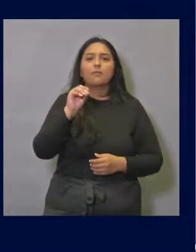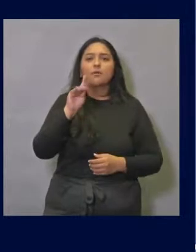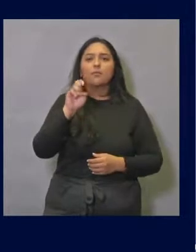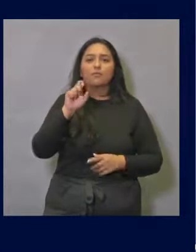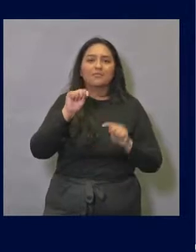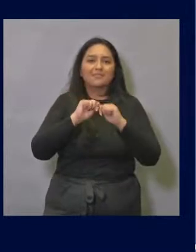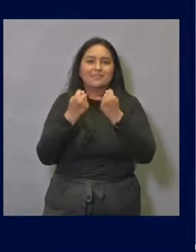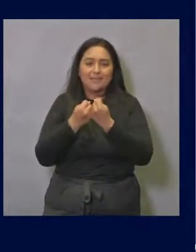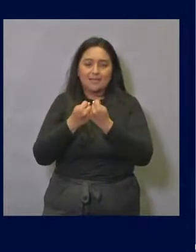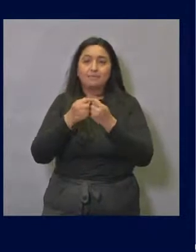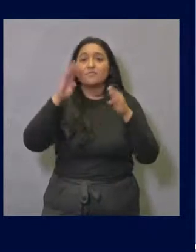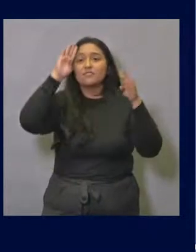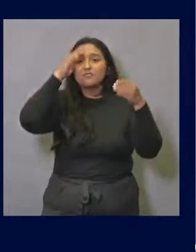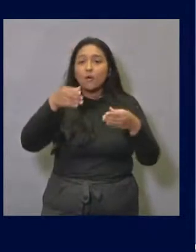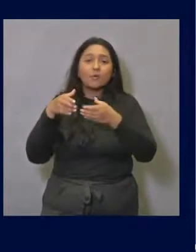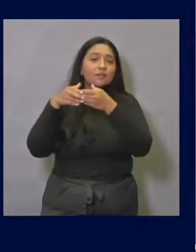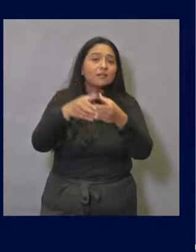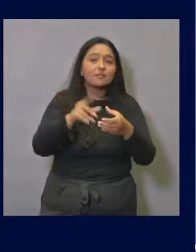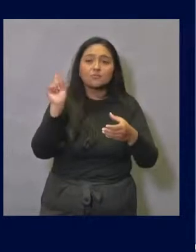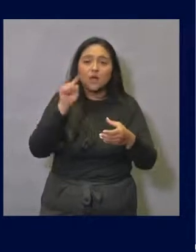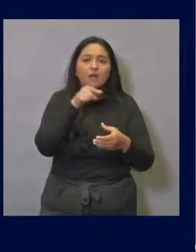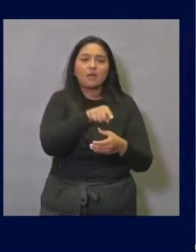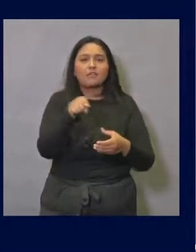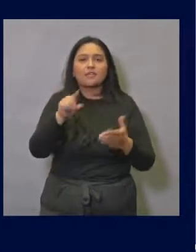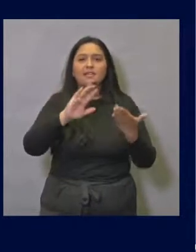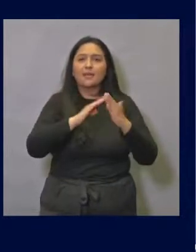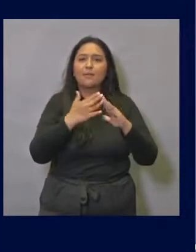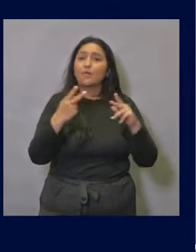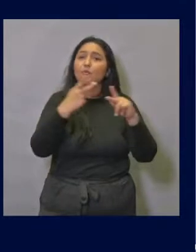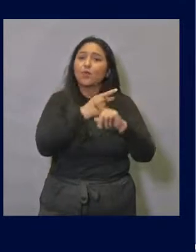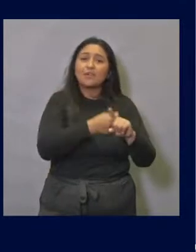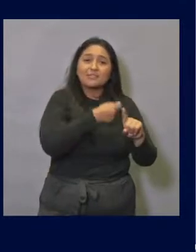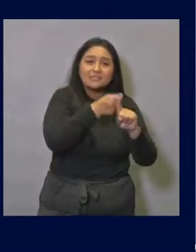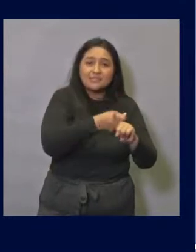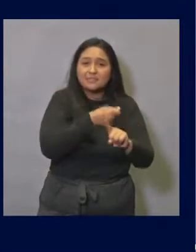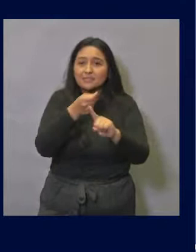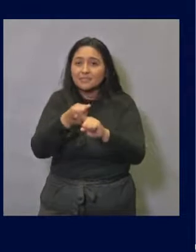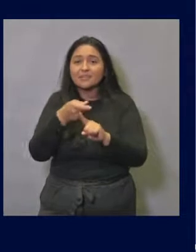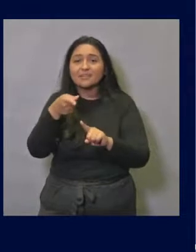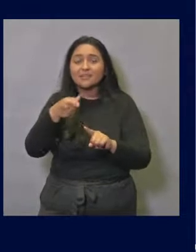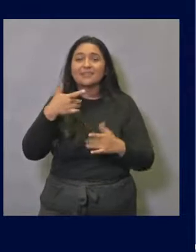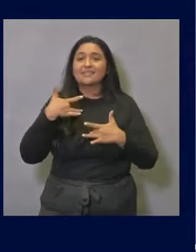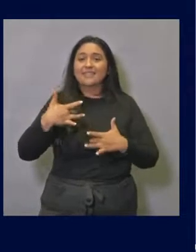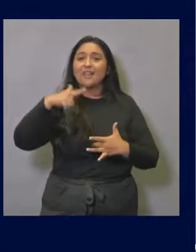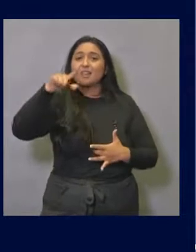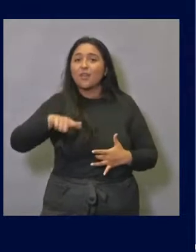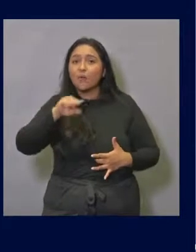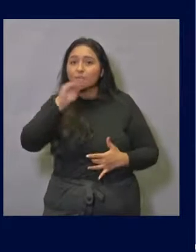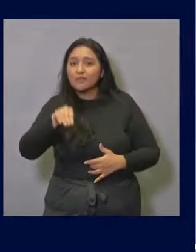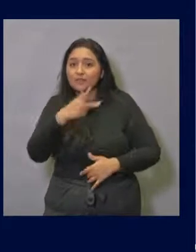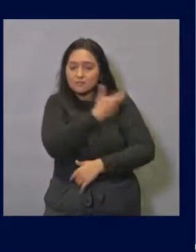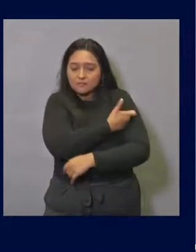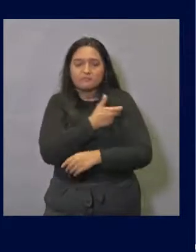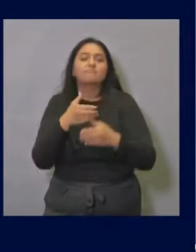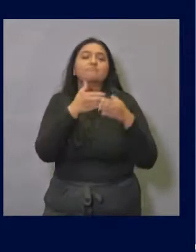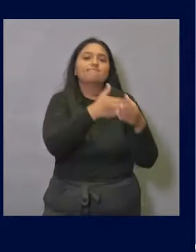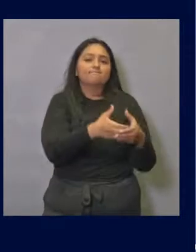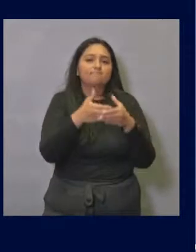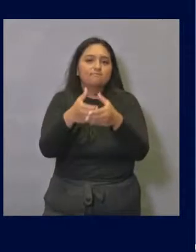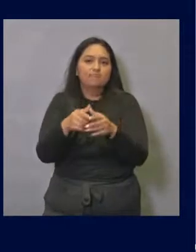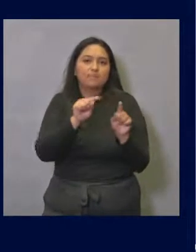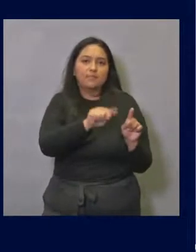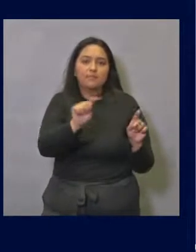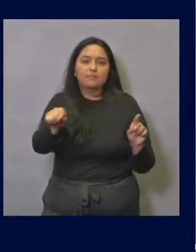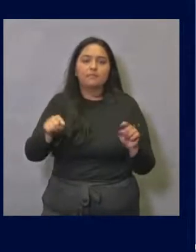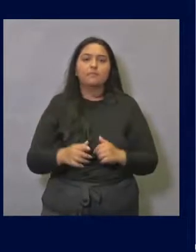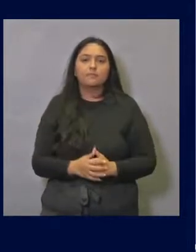las comunidades más afectadas con tasas de vacunación más bajas. La falta de suministro sigue